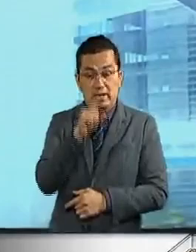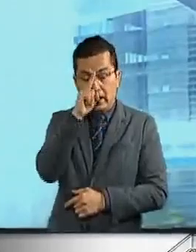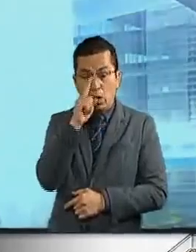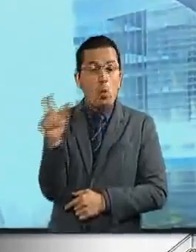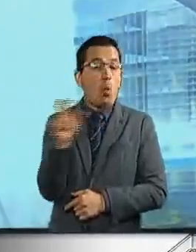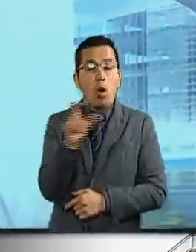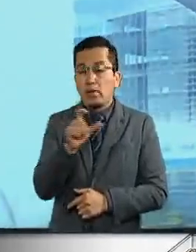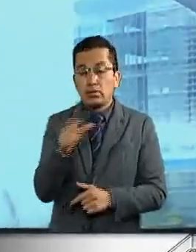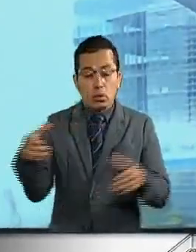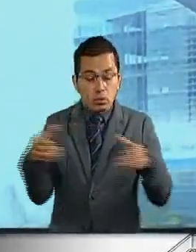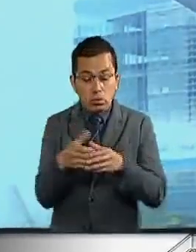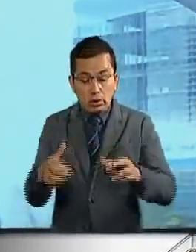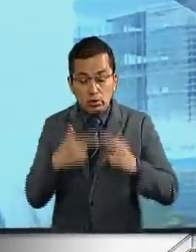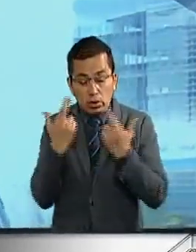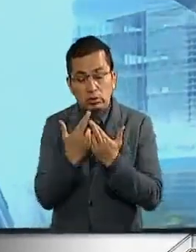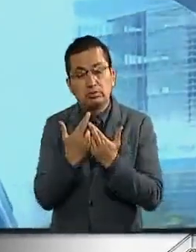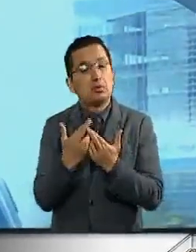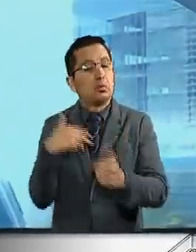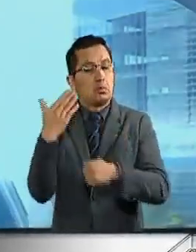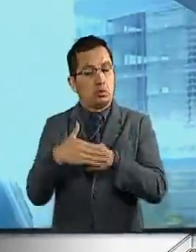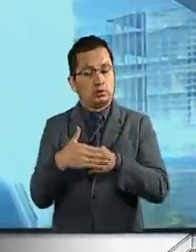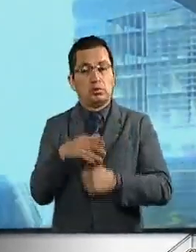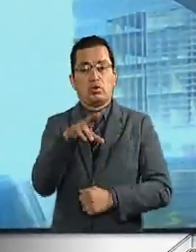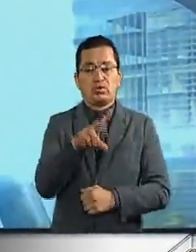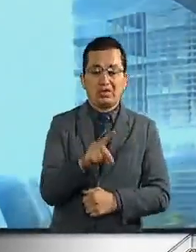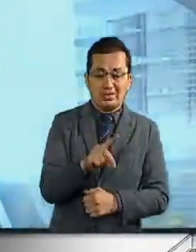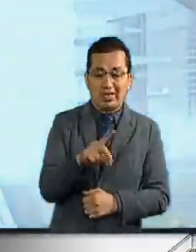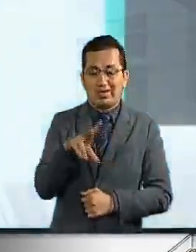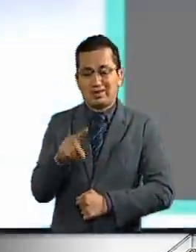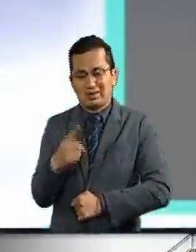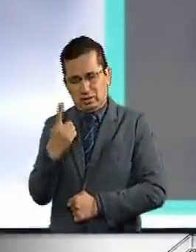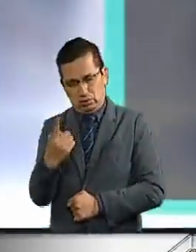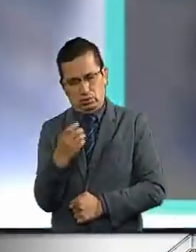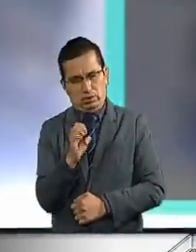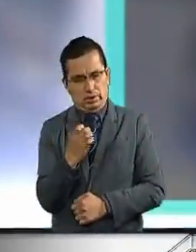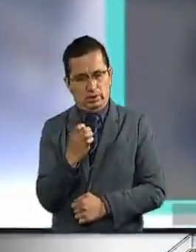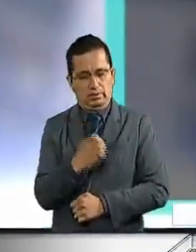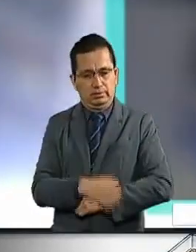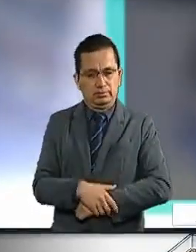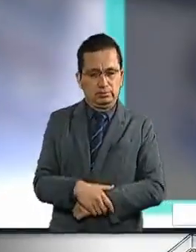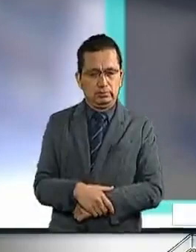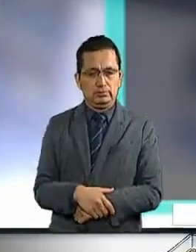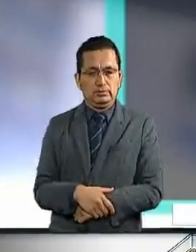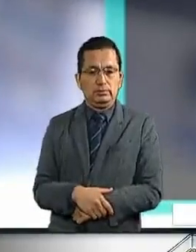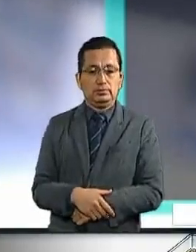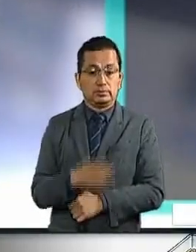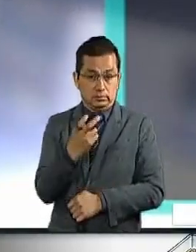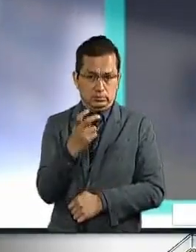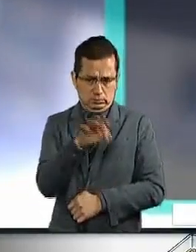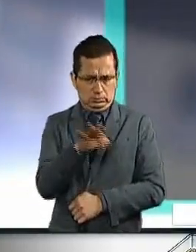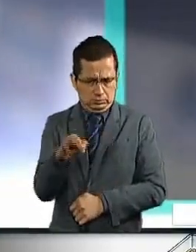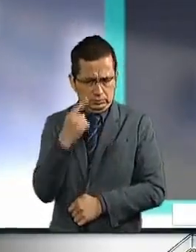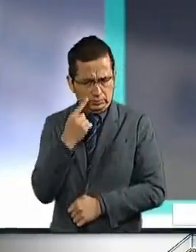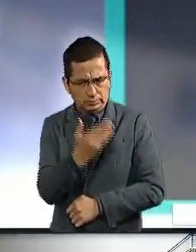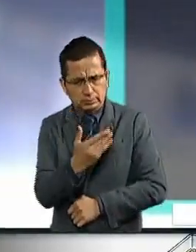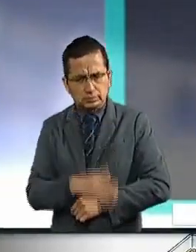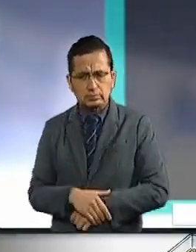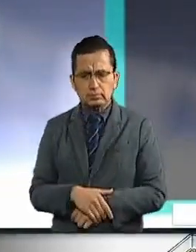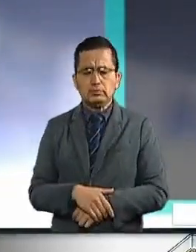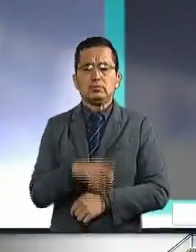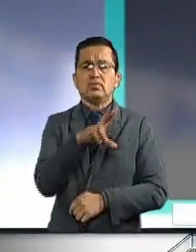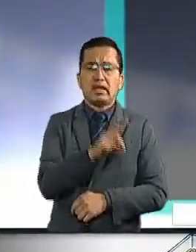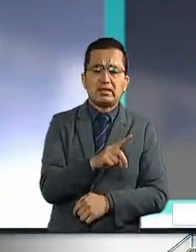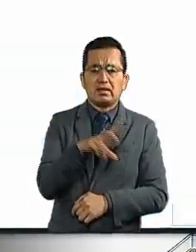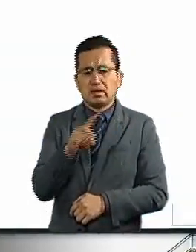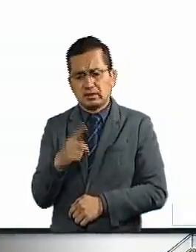anotarle por ahí se va a realizar el treinta y treinta y uno de enero ahí están las fechas mire morena 30 31 de